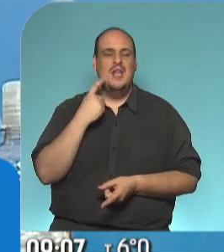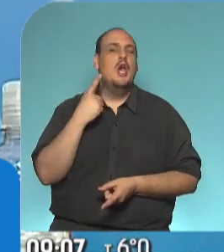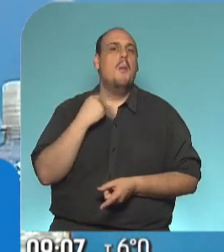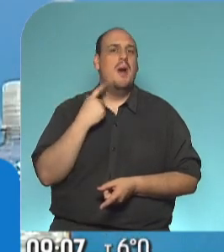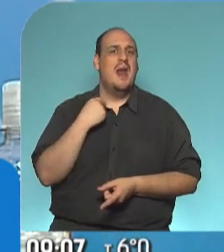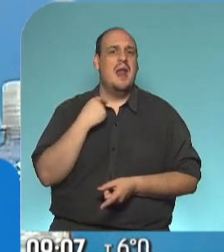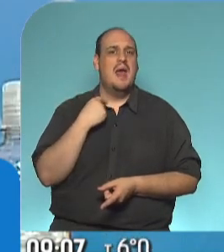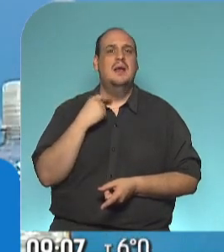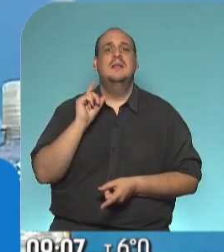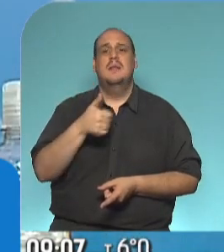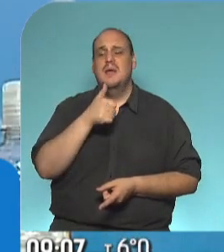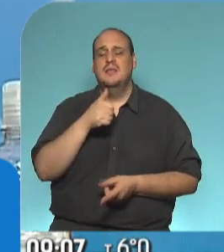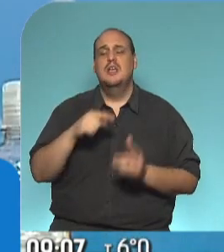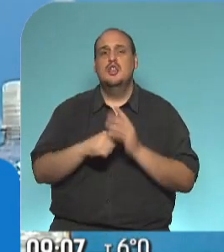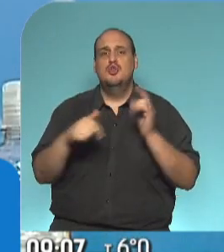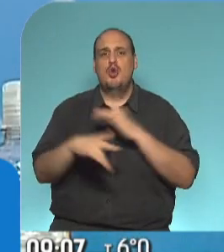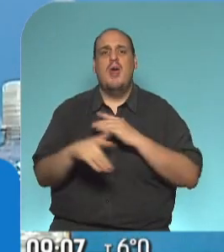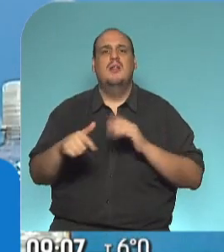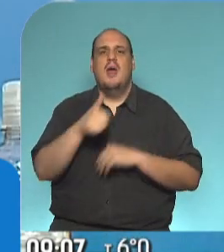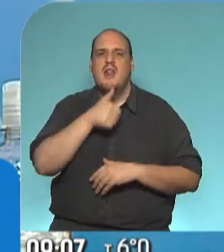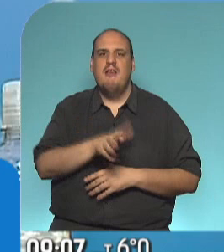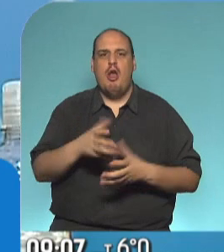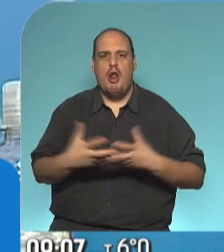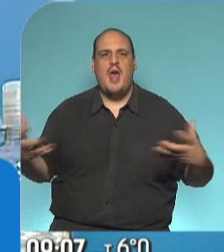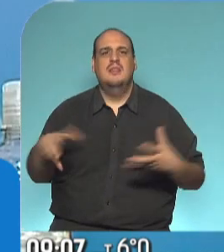y en la ciudad de Río Grande, en Tierra del Fuego.